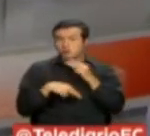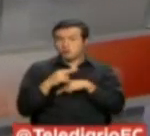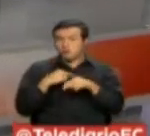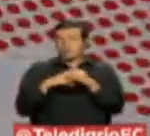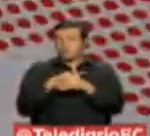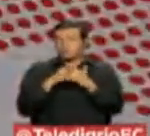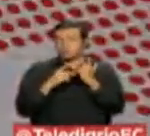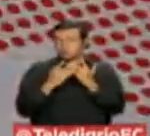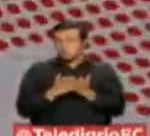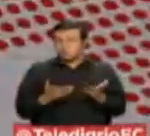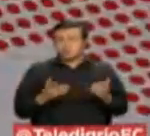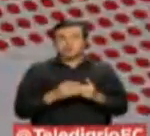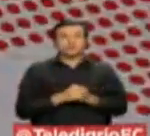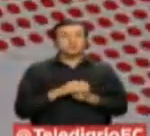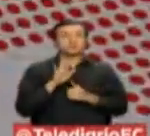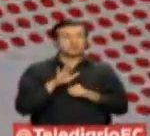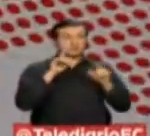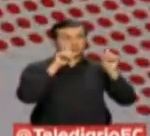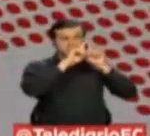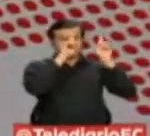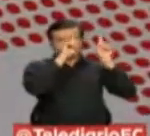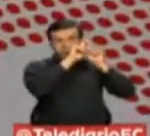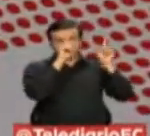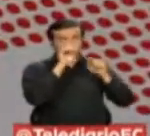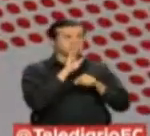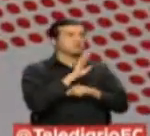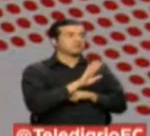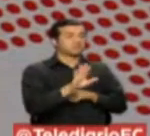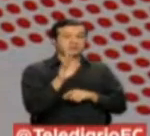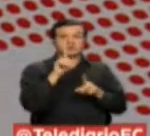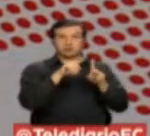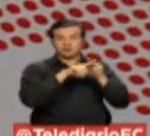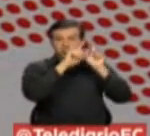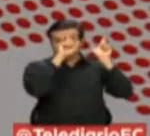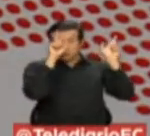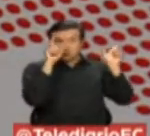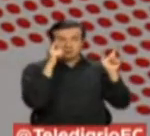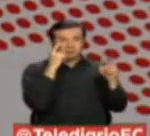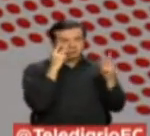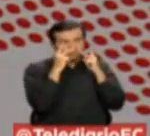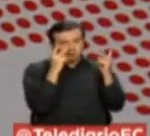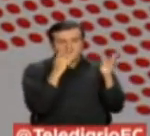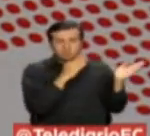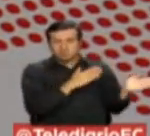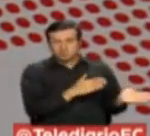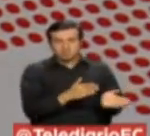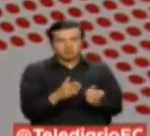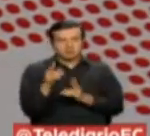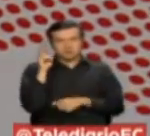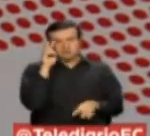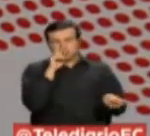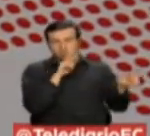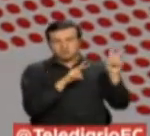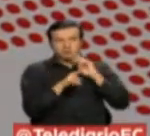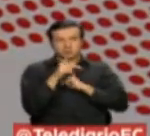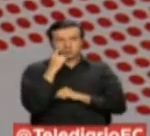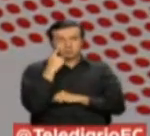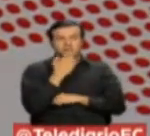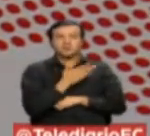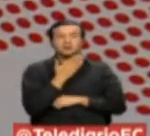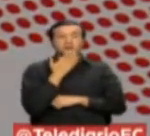activos? Cuando estas compañías comienzan a tener ciertos comportamientos y son identificados a través